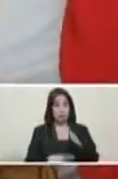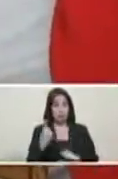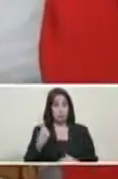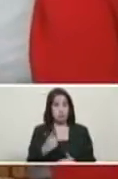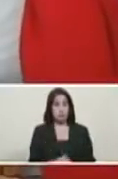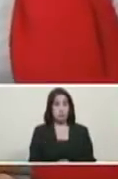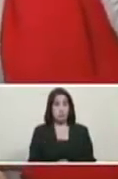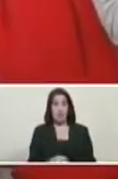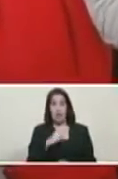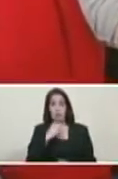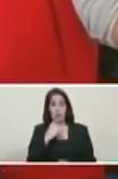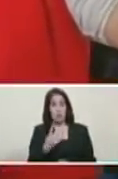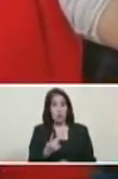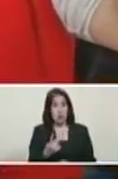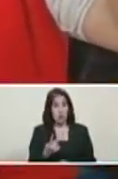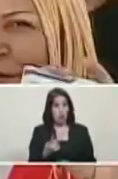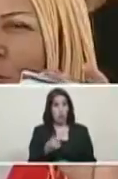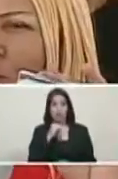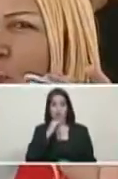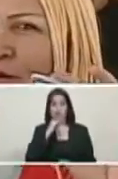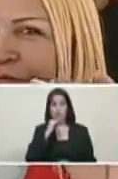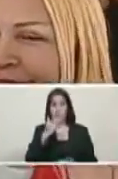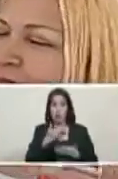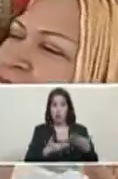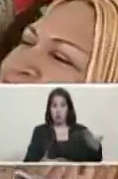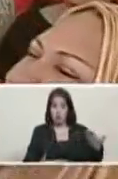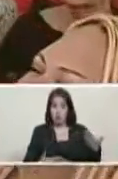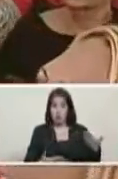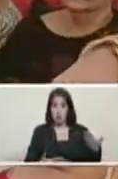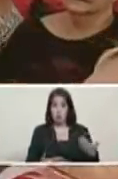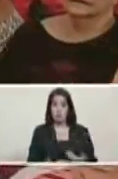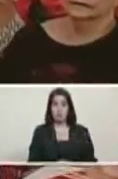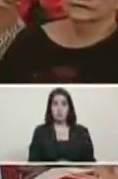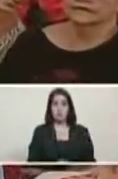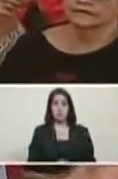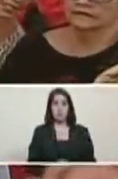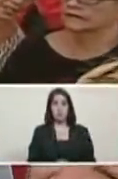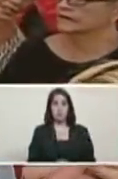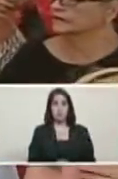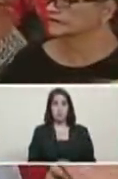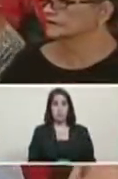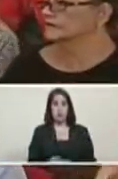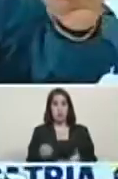que me dijeron en el informe permanente, hemos encontrado